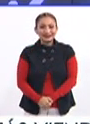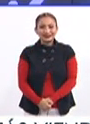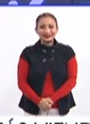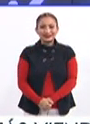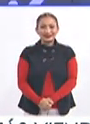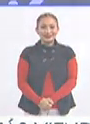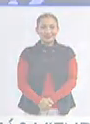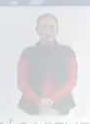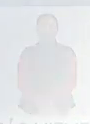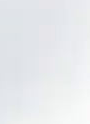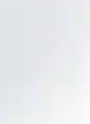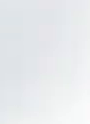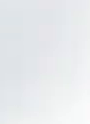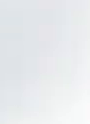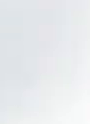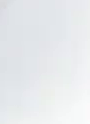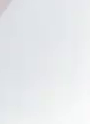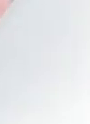Interfaz.